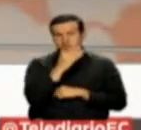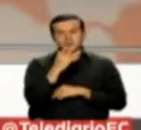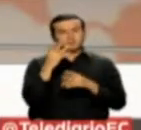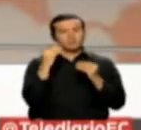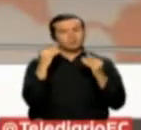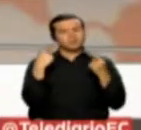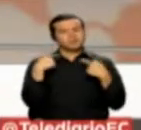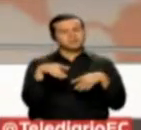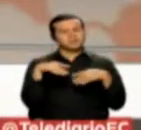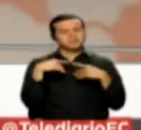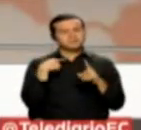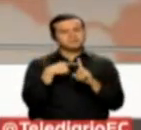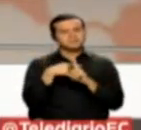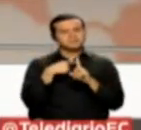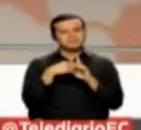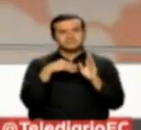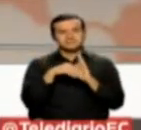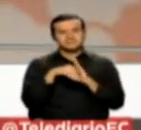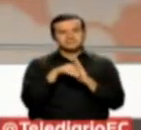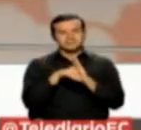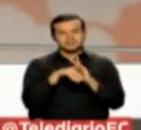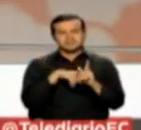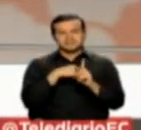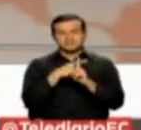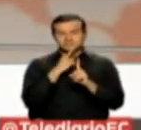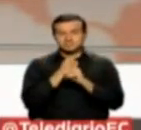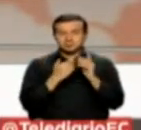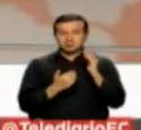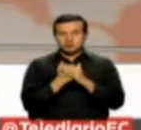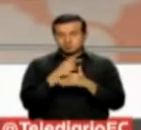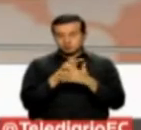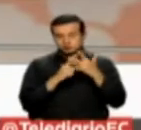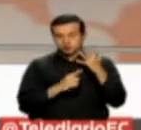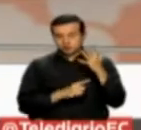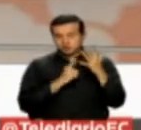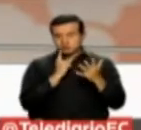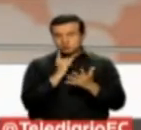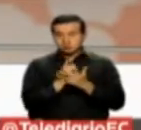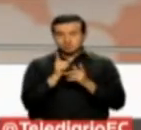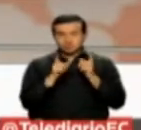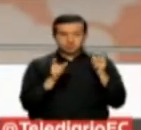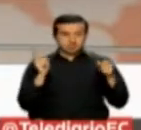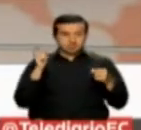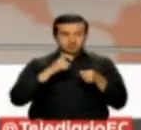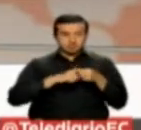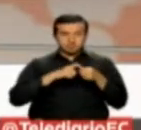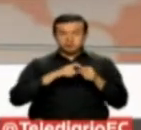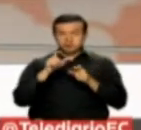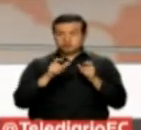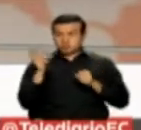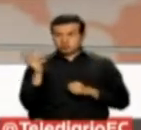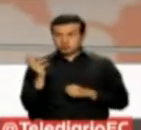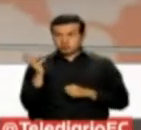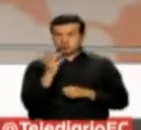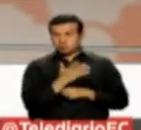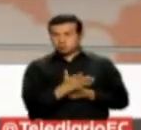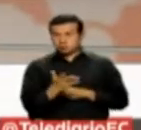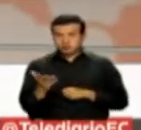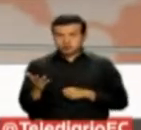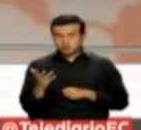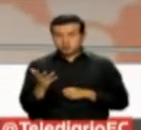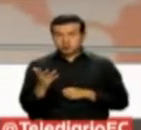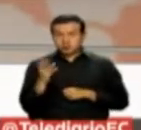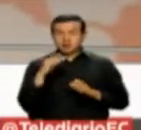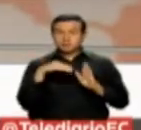buenas noticias de parte del banco. Tenemos nuevos productos para los afiliados y jubilados, lo que significa que